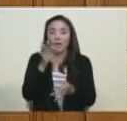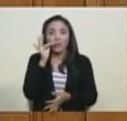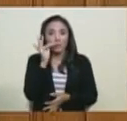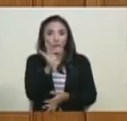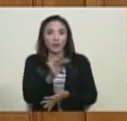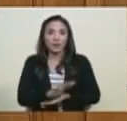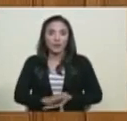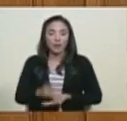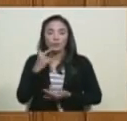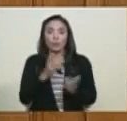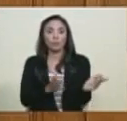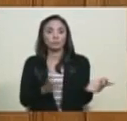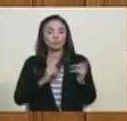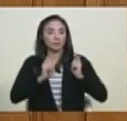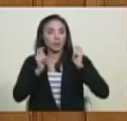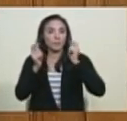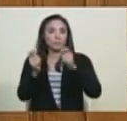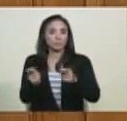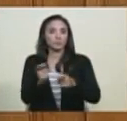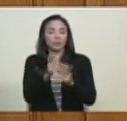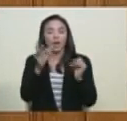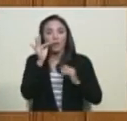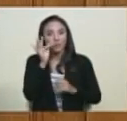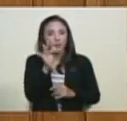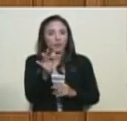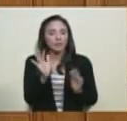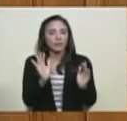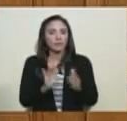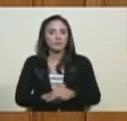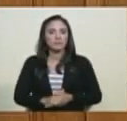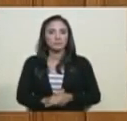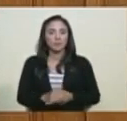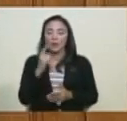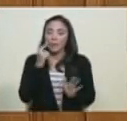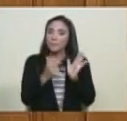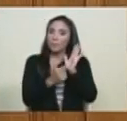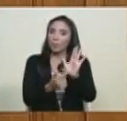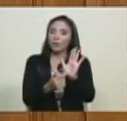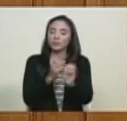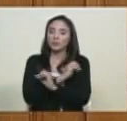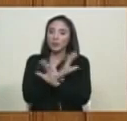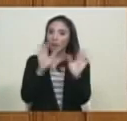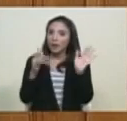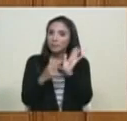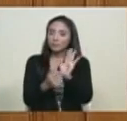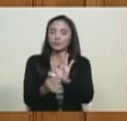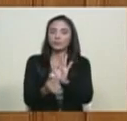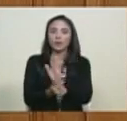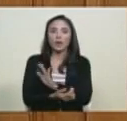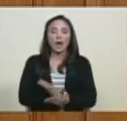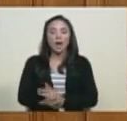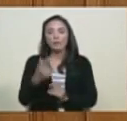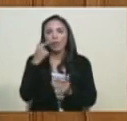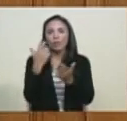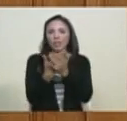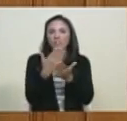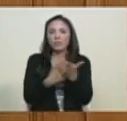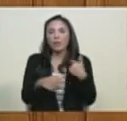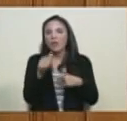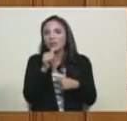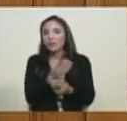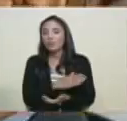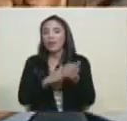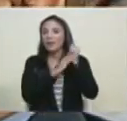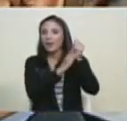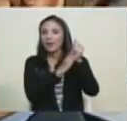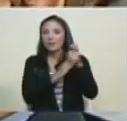de la República para dar a conocer un fragmento del testimonio de quien dirigió